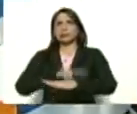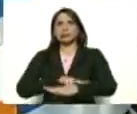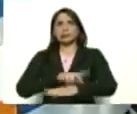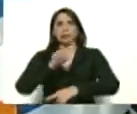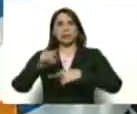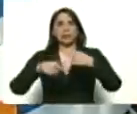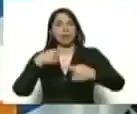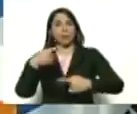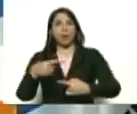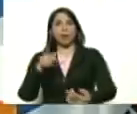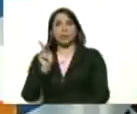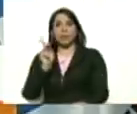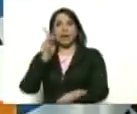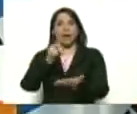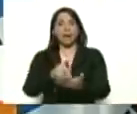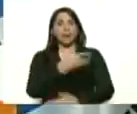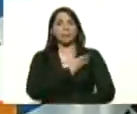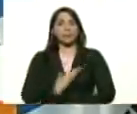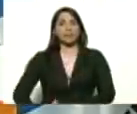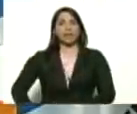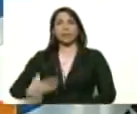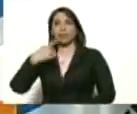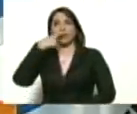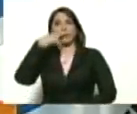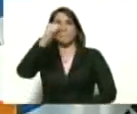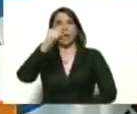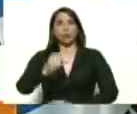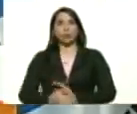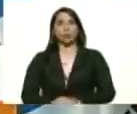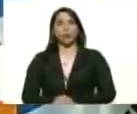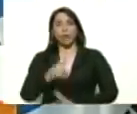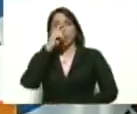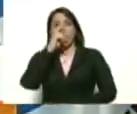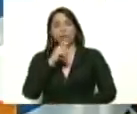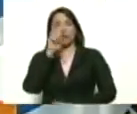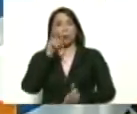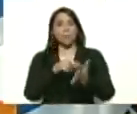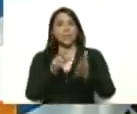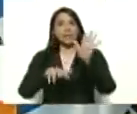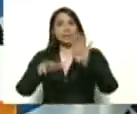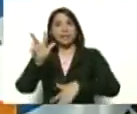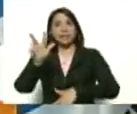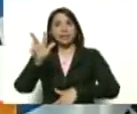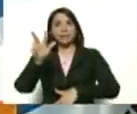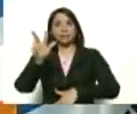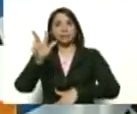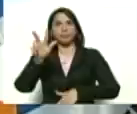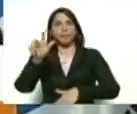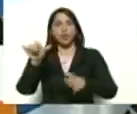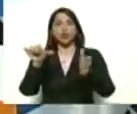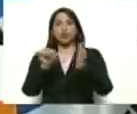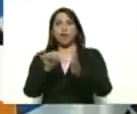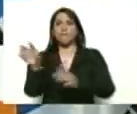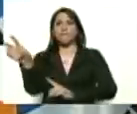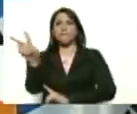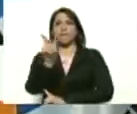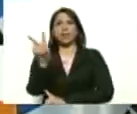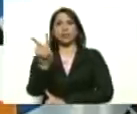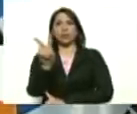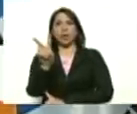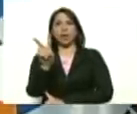la llegada del presidente Nicolás Maduro en el año 2013, donde Venezuela ha vivido